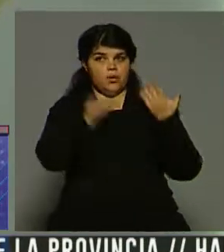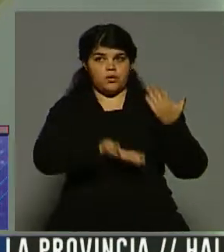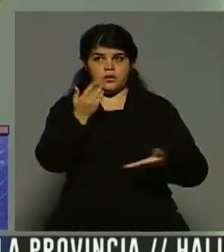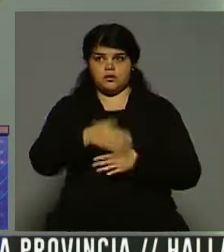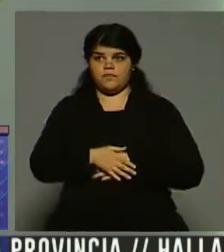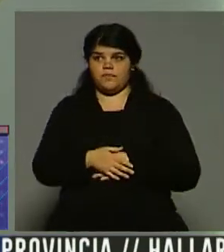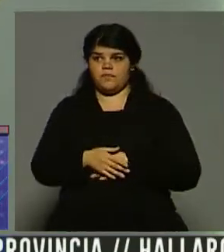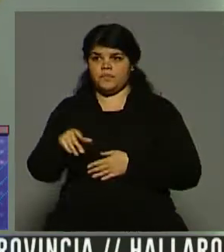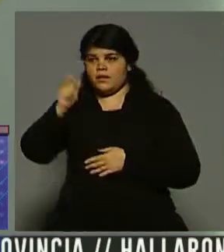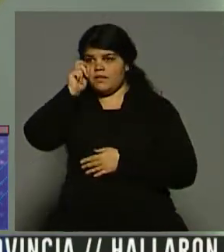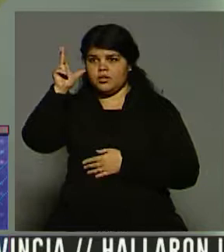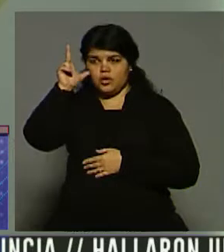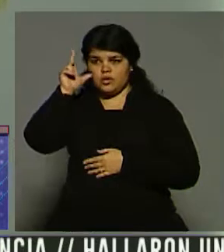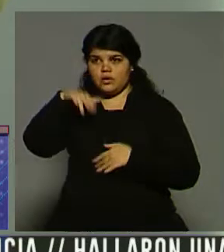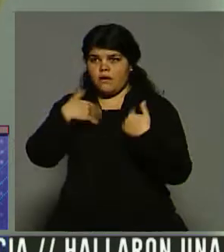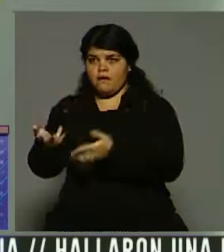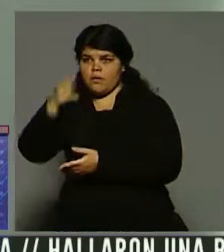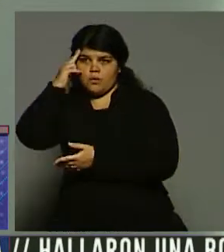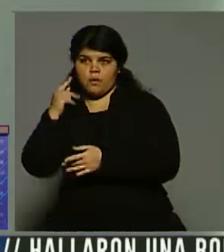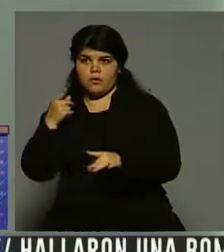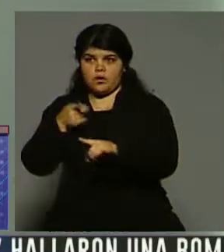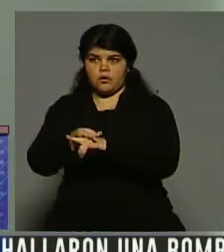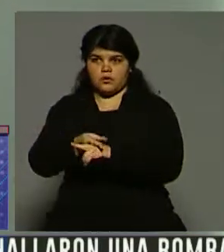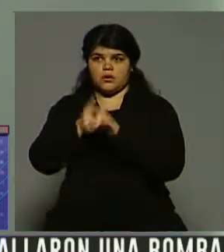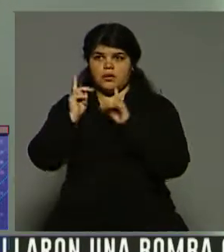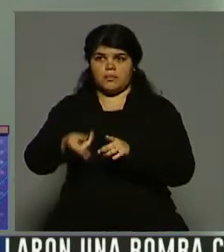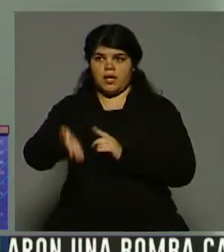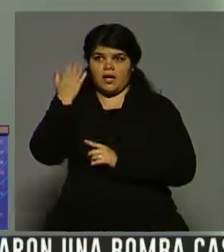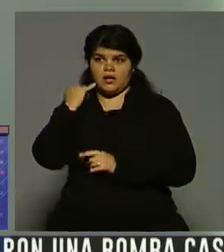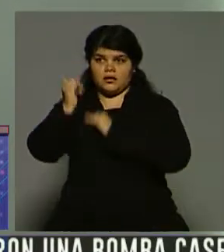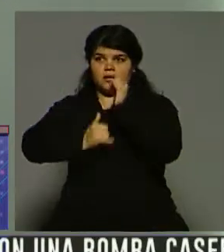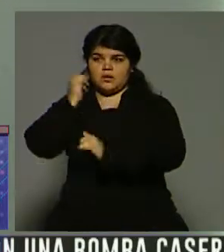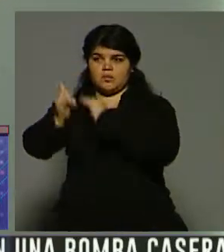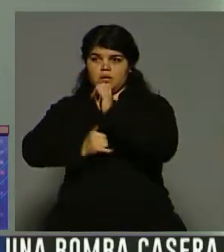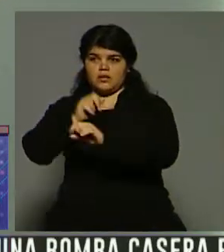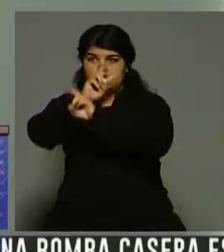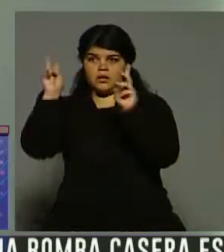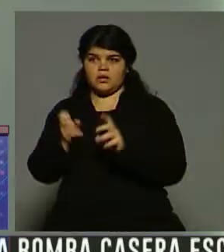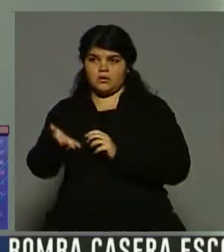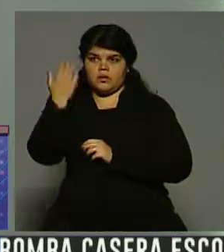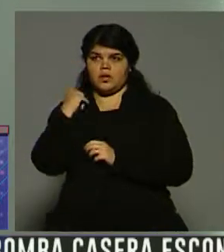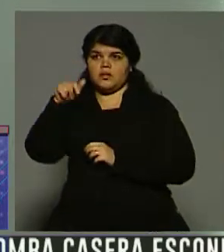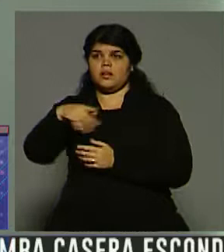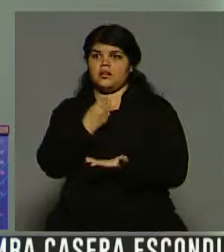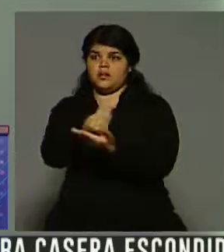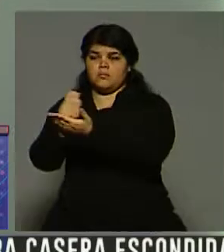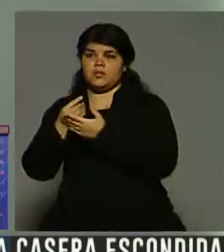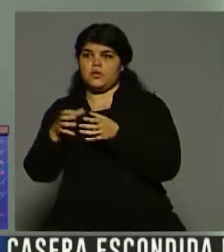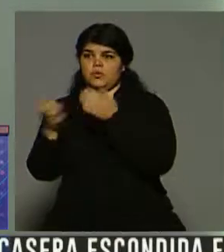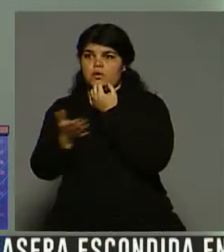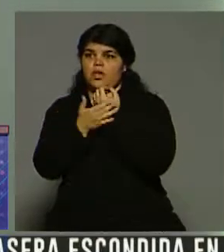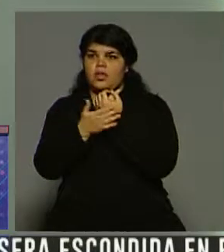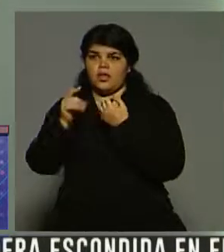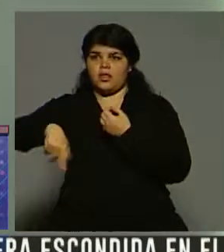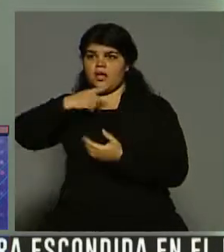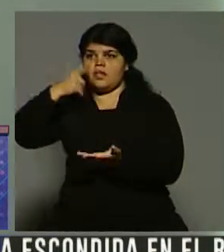fueron 28 votos a favor, 9 en contra, pero también hay que tener en cuenta, lo decíamos incluso en el repaso de los títulos, que los representantes del Frente de Izquierda